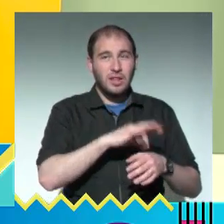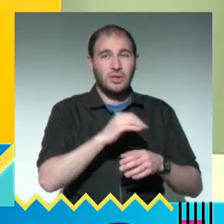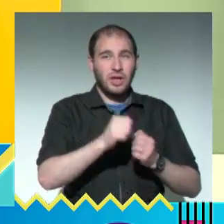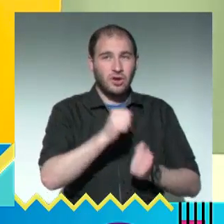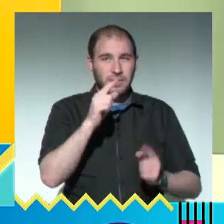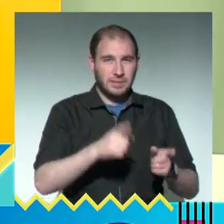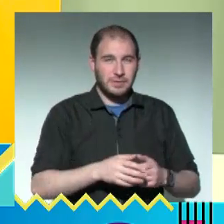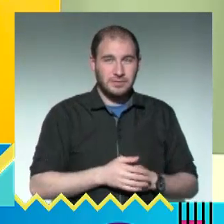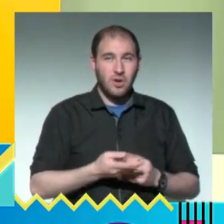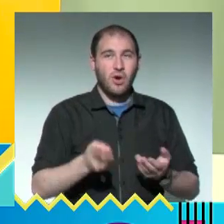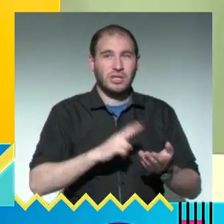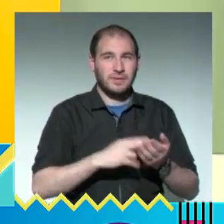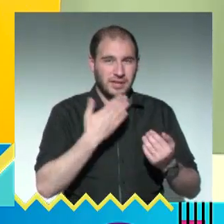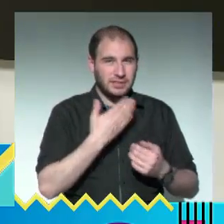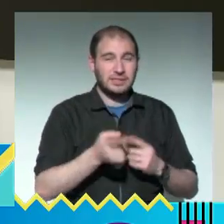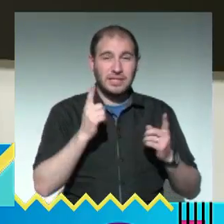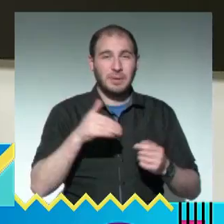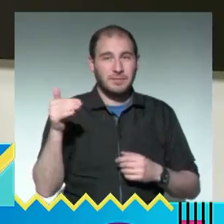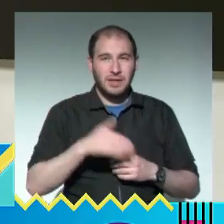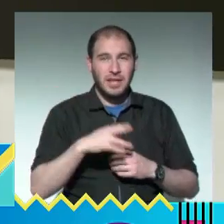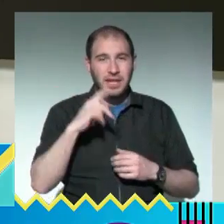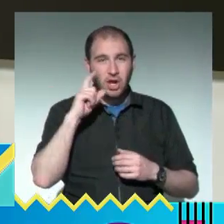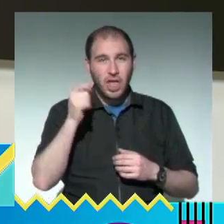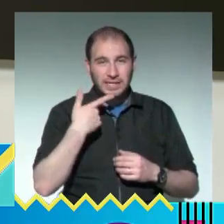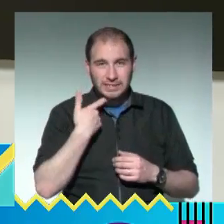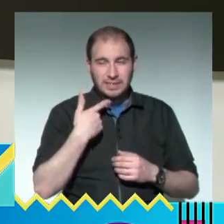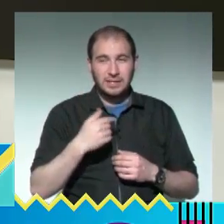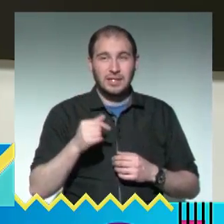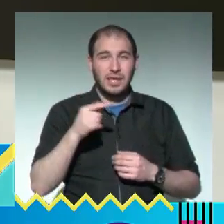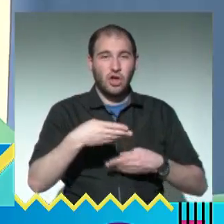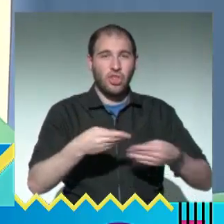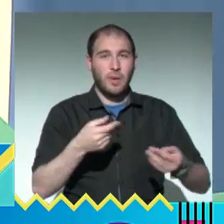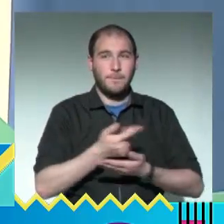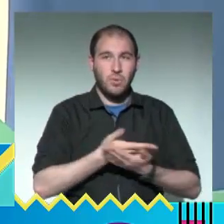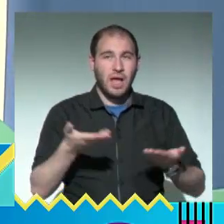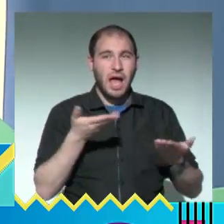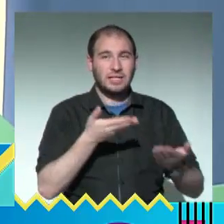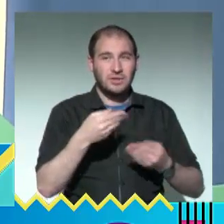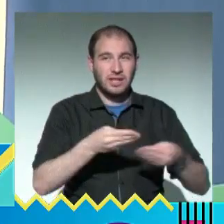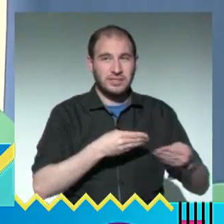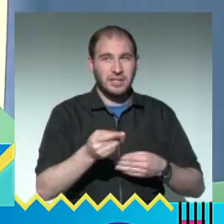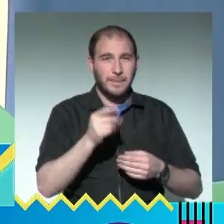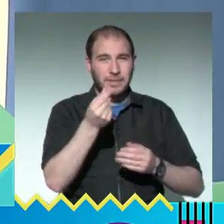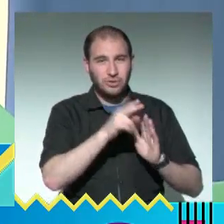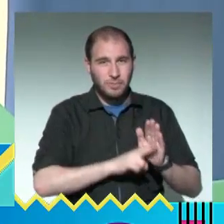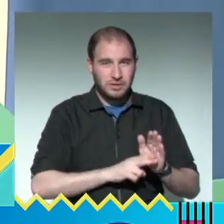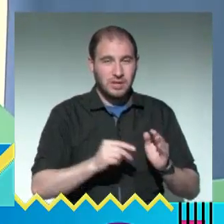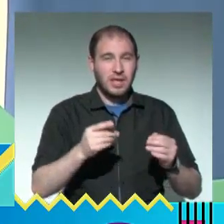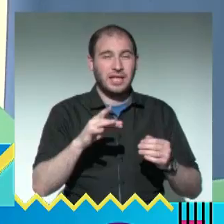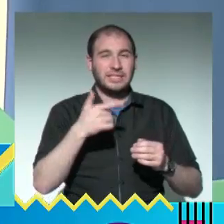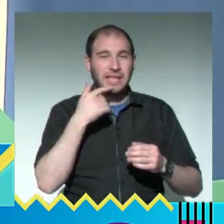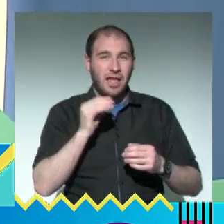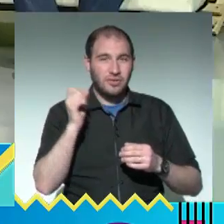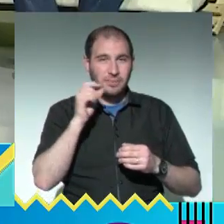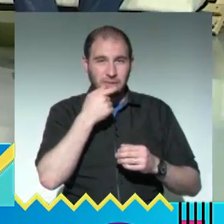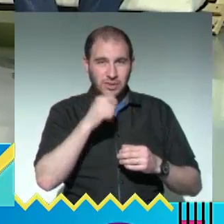Economía también, nuevamente muchas gracias. Y también está con nosotros Nicolás Aroma, contador público y asesor de Hacienda y Presupuesto de la Cámara de Senadores de